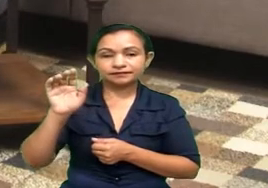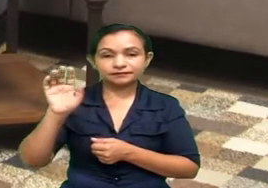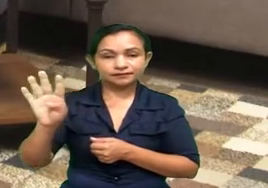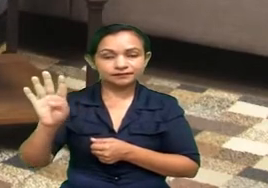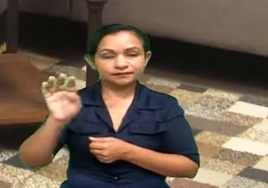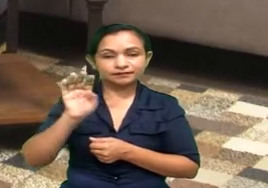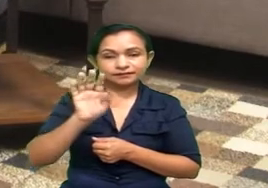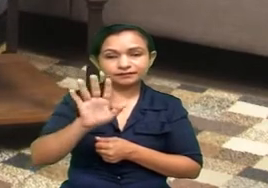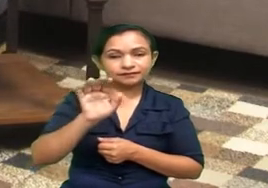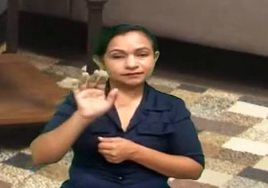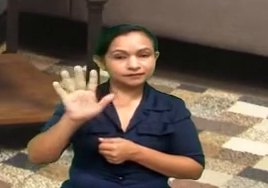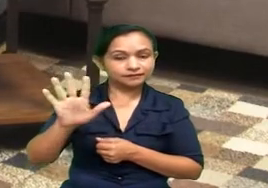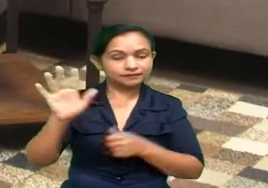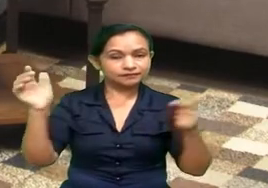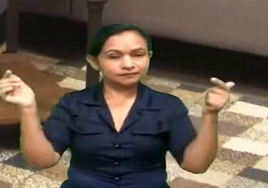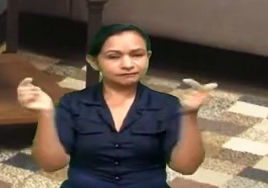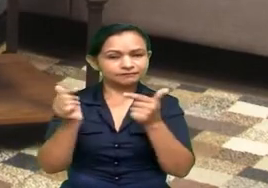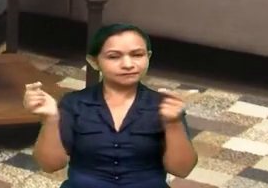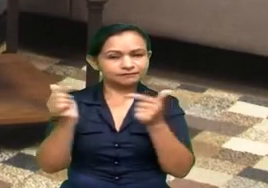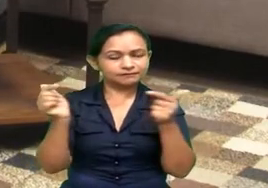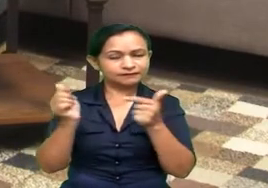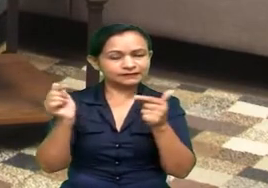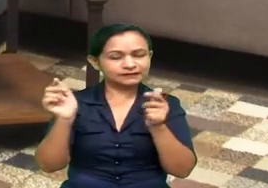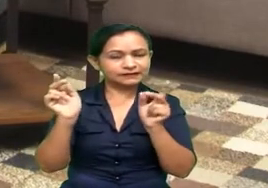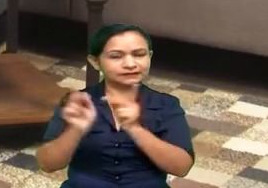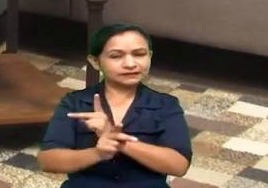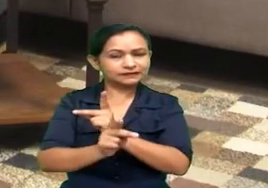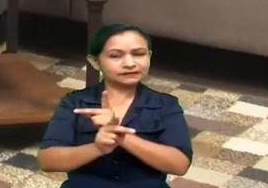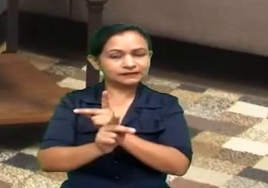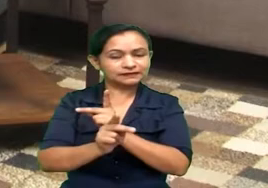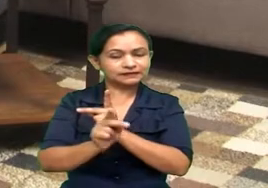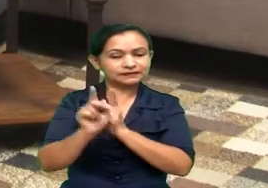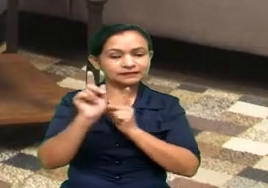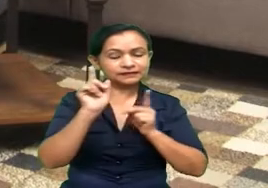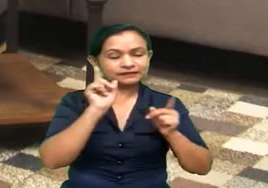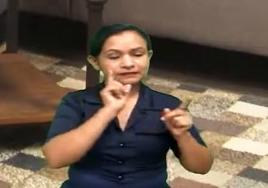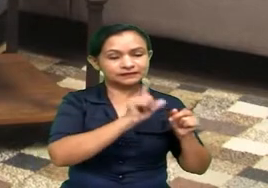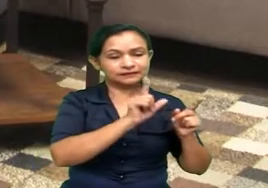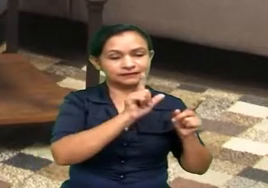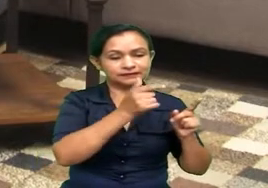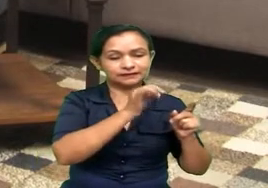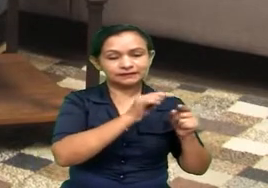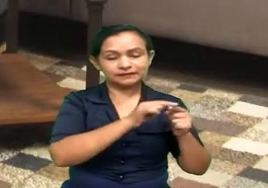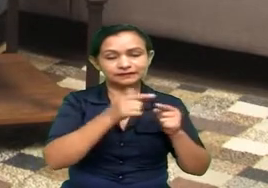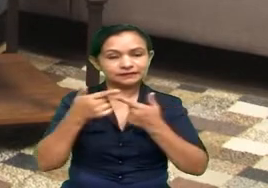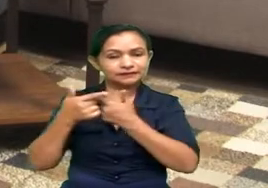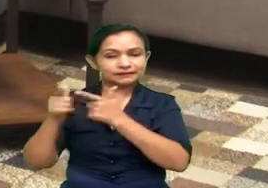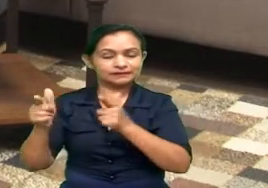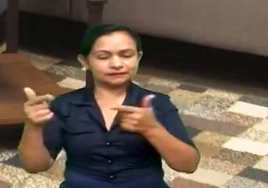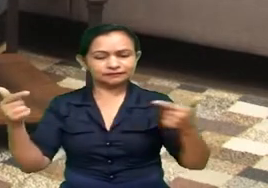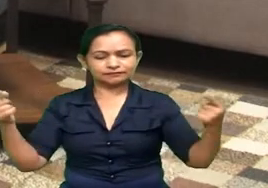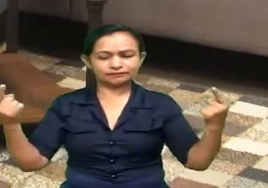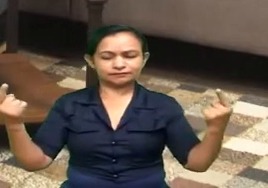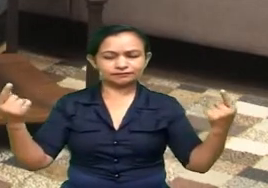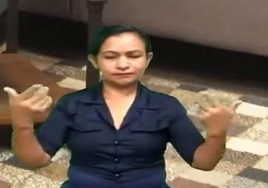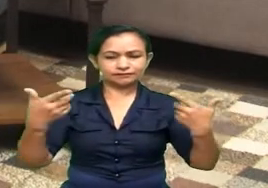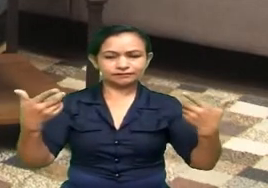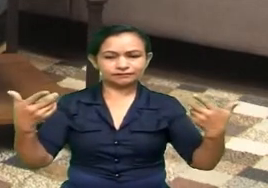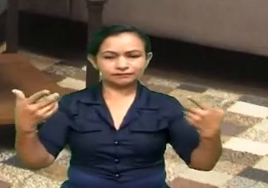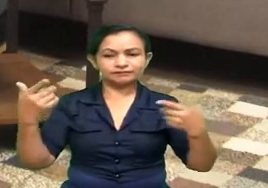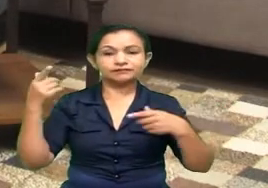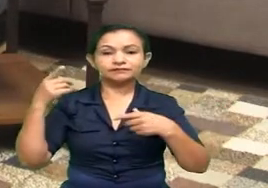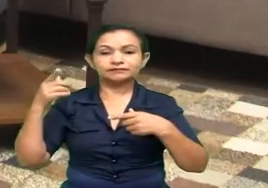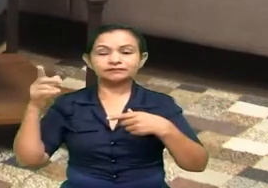1854-55 había una guerra fratricida entre legitimistas y democráticos, que son los liberales y